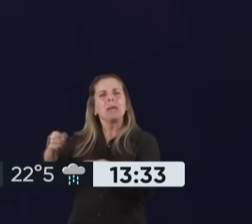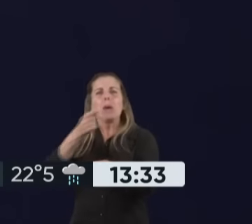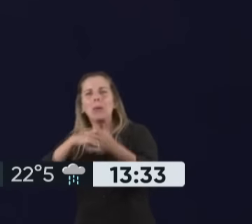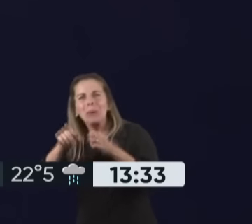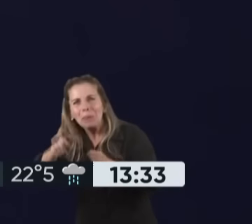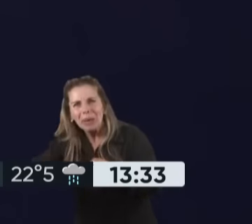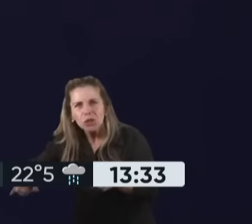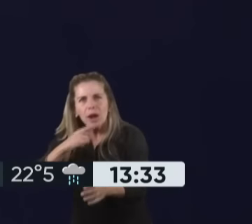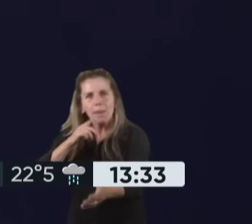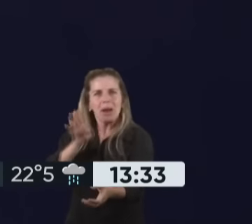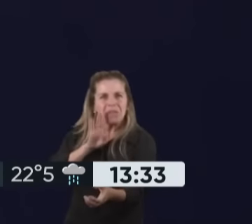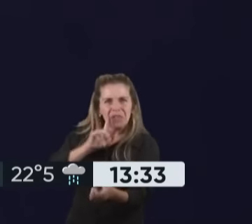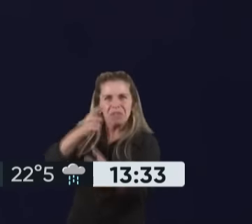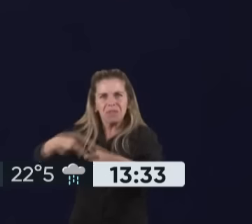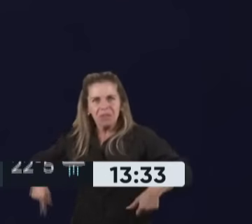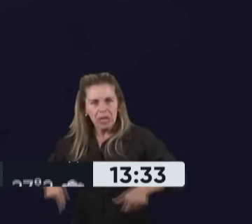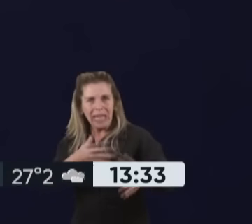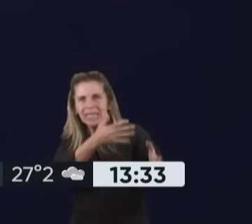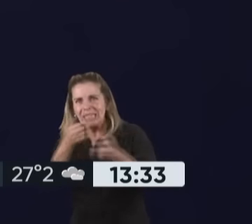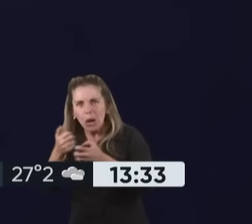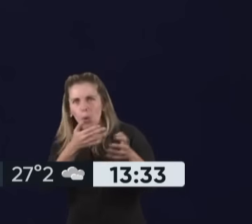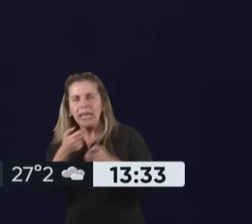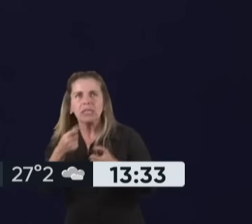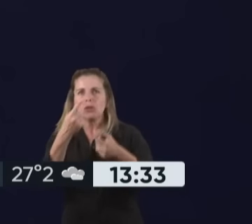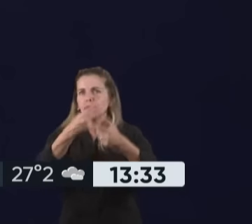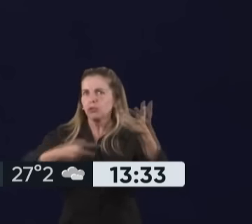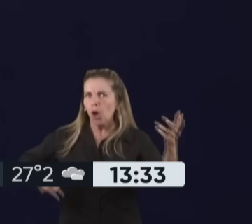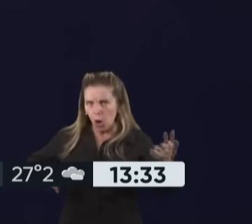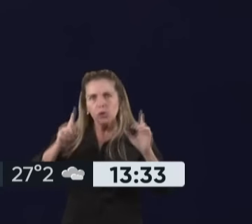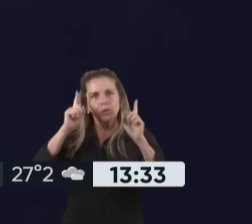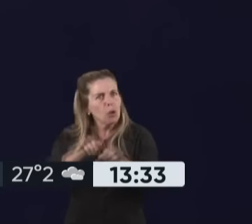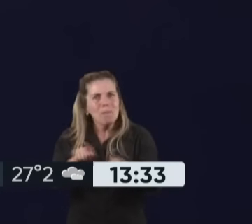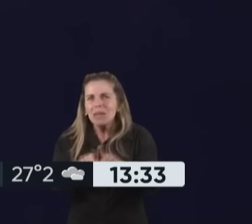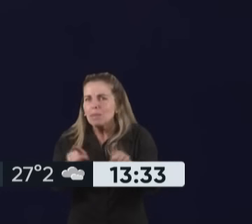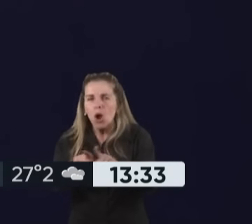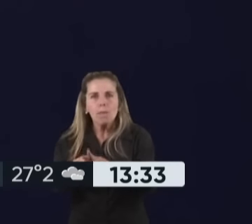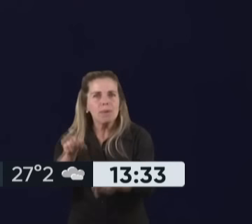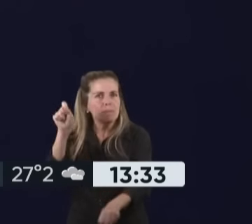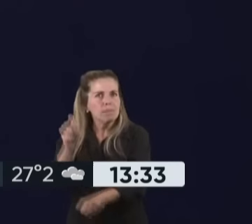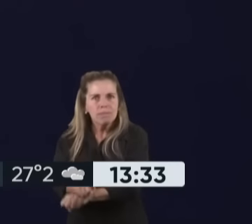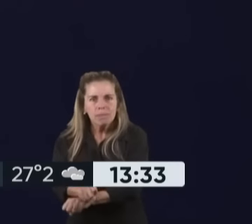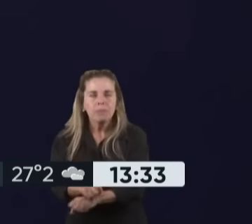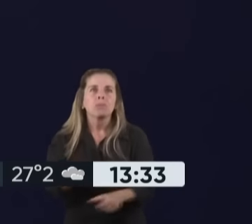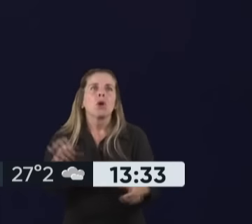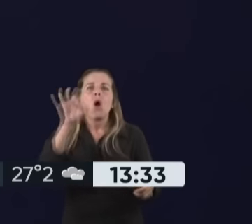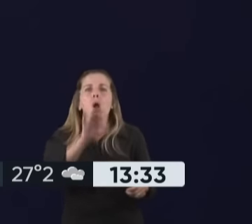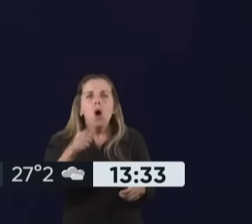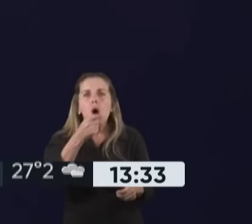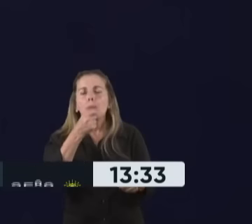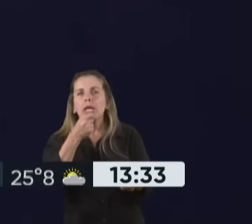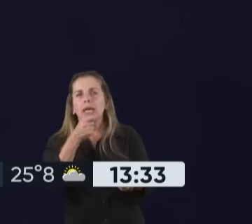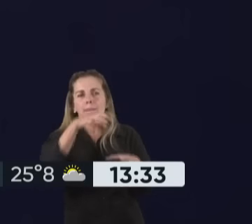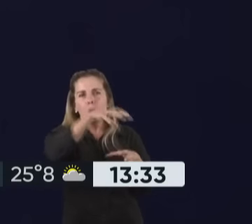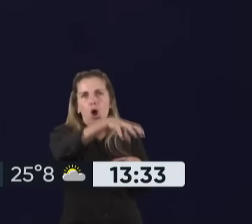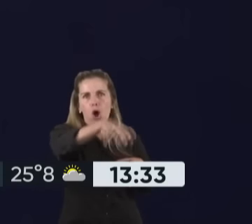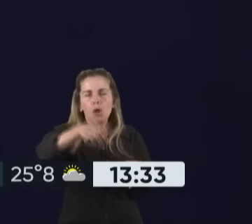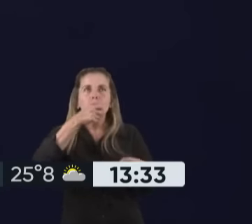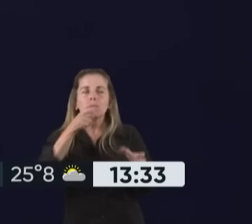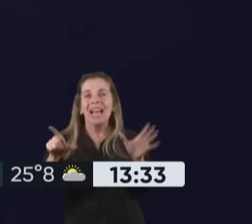secuestros extorsivos, atentados al orden constitucional y al sistema democrático, procesos contra organizaciones criminales, la